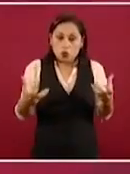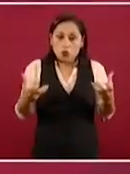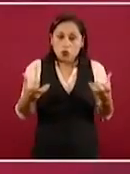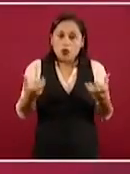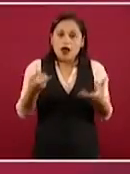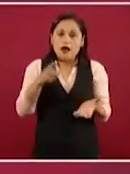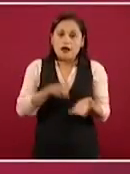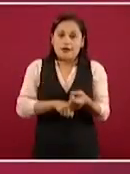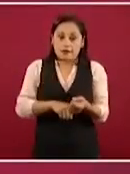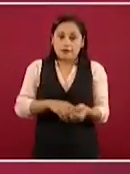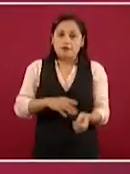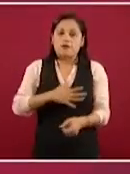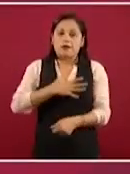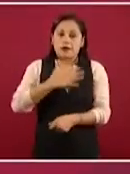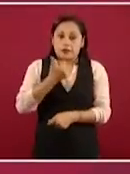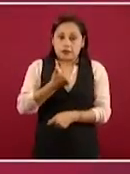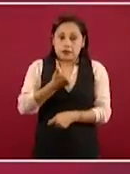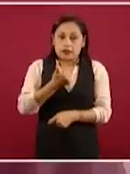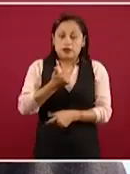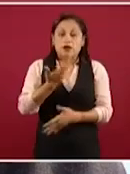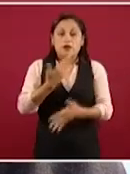progreso con justicia.